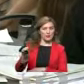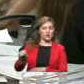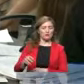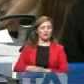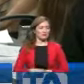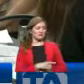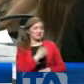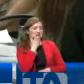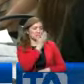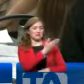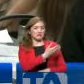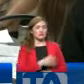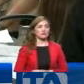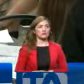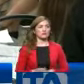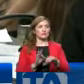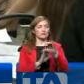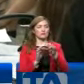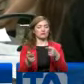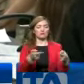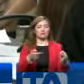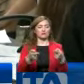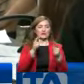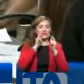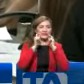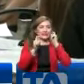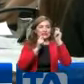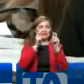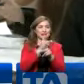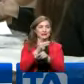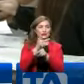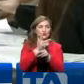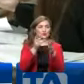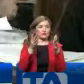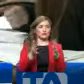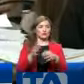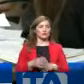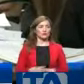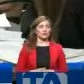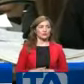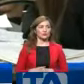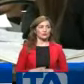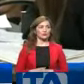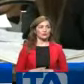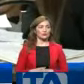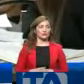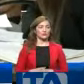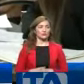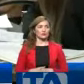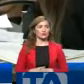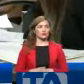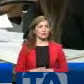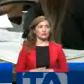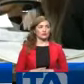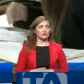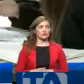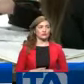En una sesión de pleno que no estuvo exenta de diferencias y gritos entre los consejeros, que lo conozca la República.